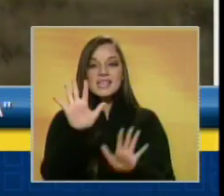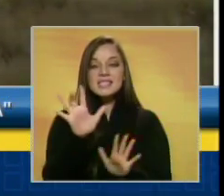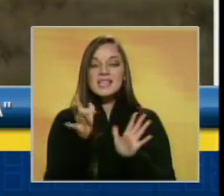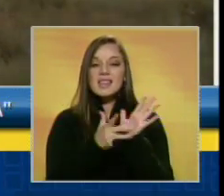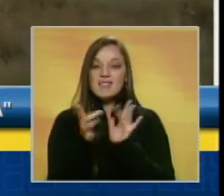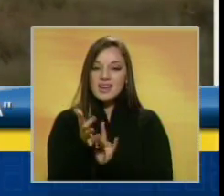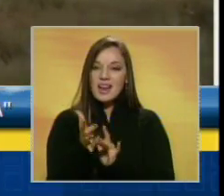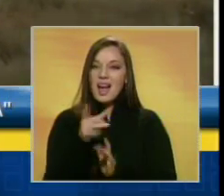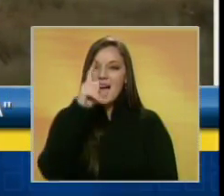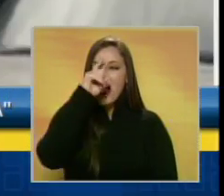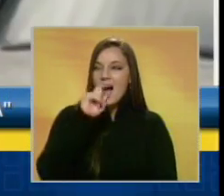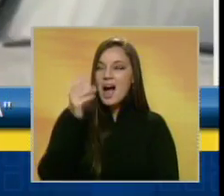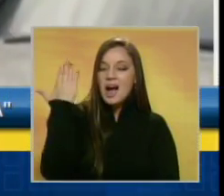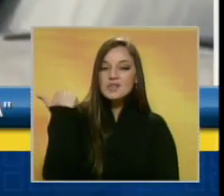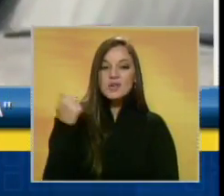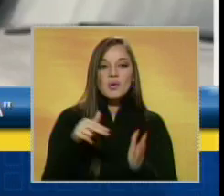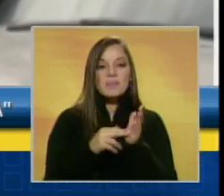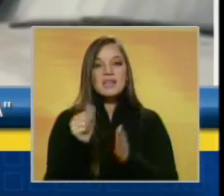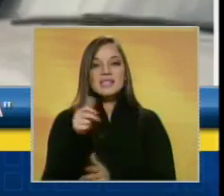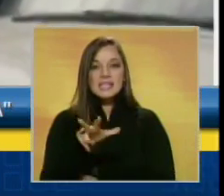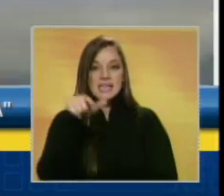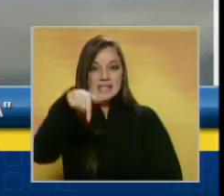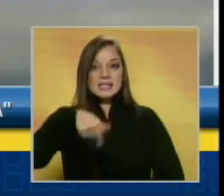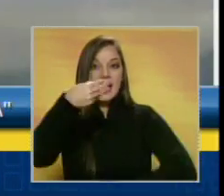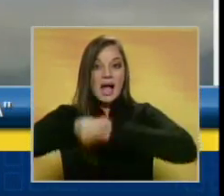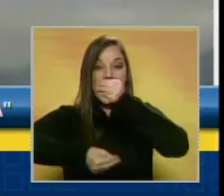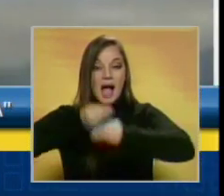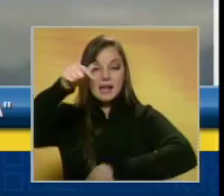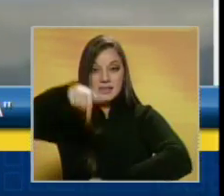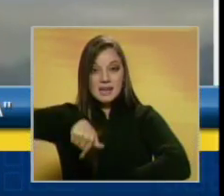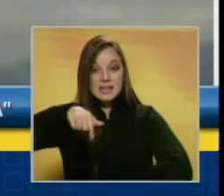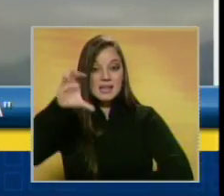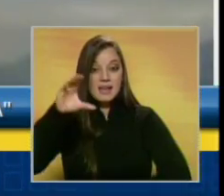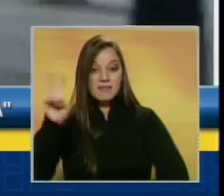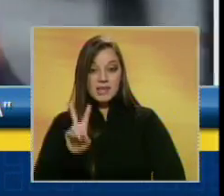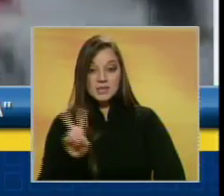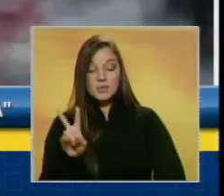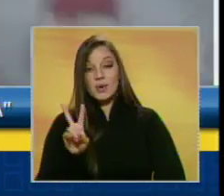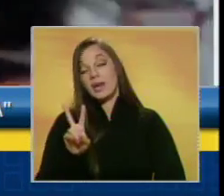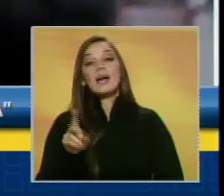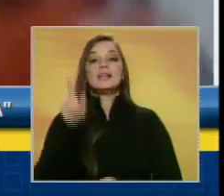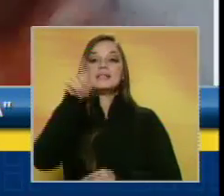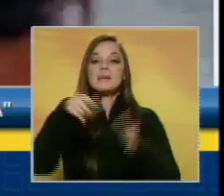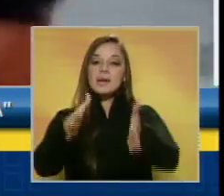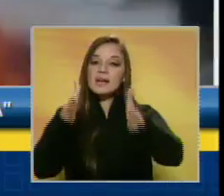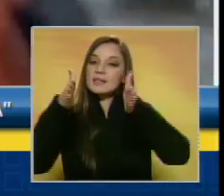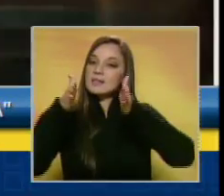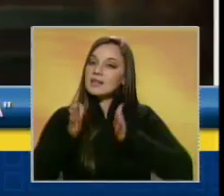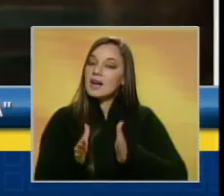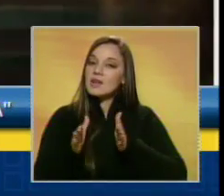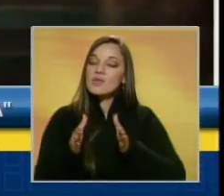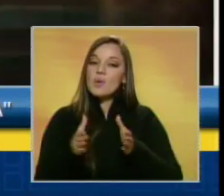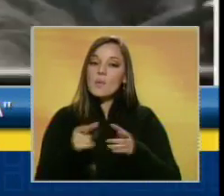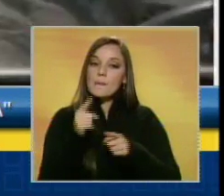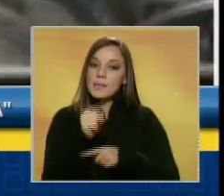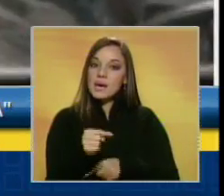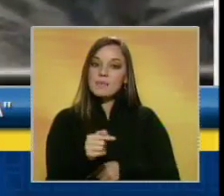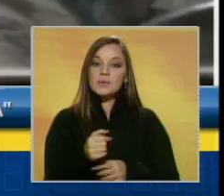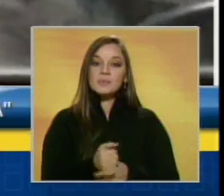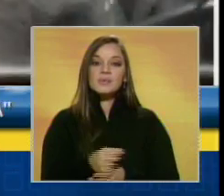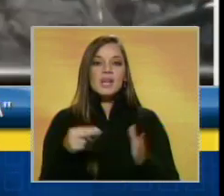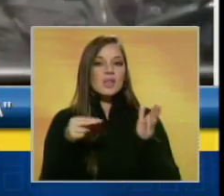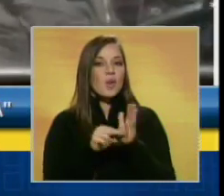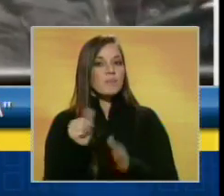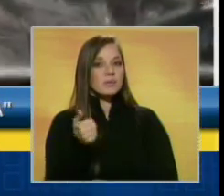2013 que se desarrolla en la Gran Sabana venezolana también ganó el premio al público del Festival Internacional de Cine de Montreal en